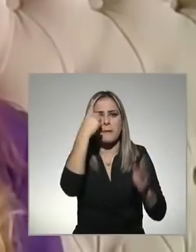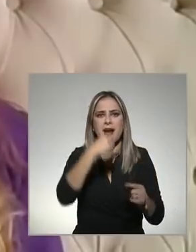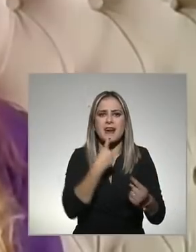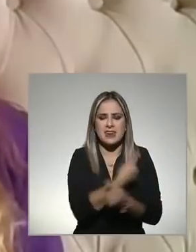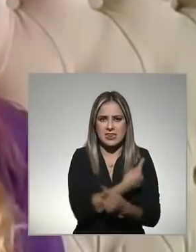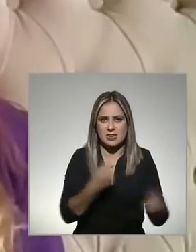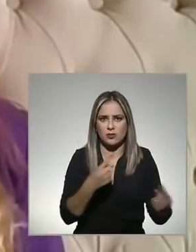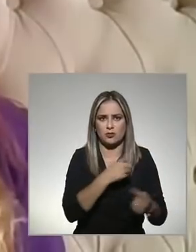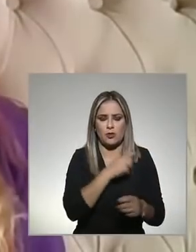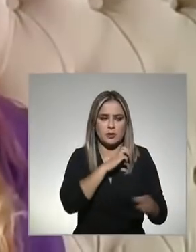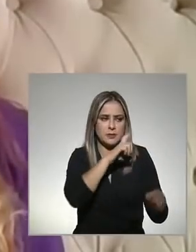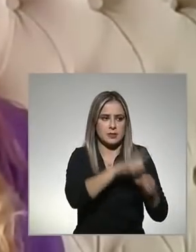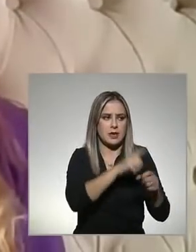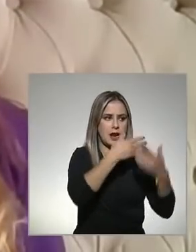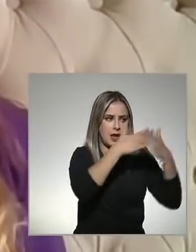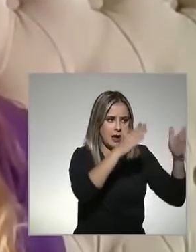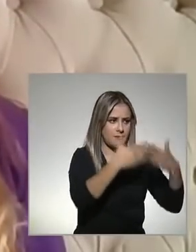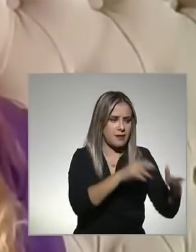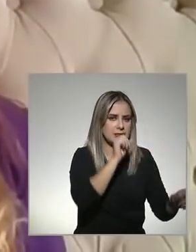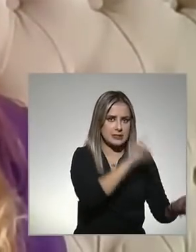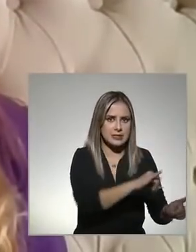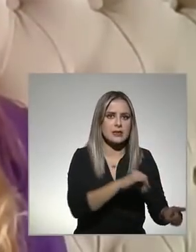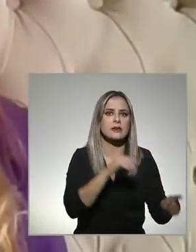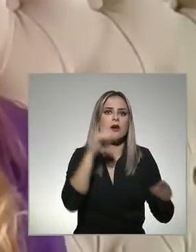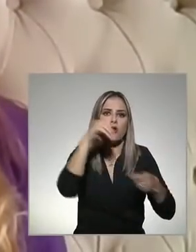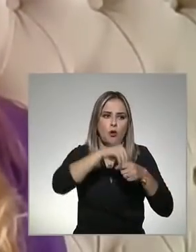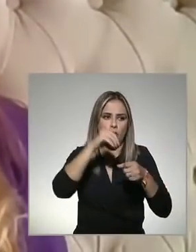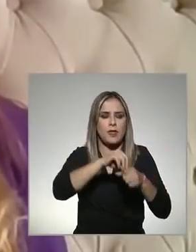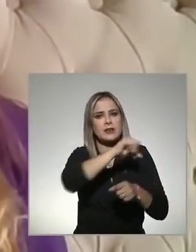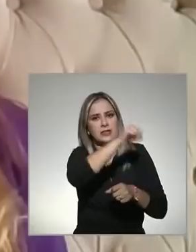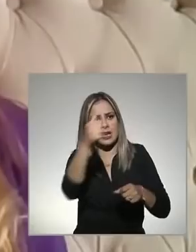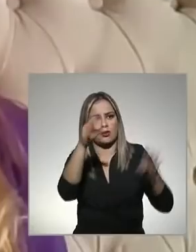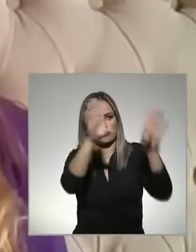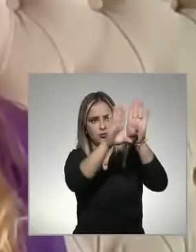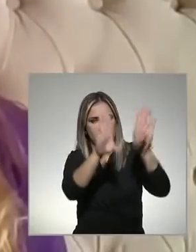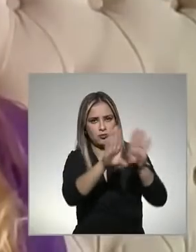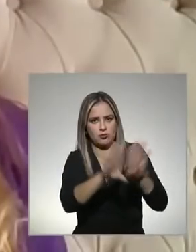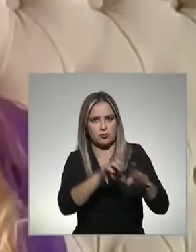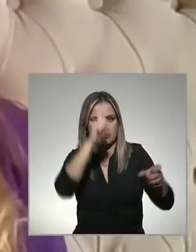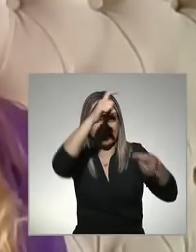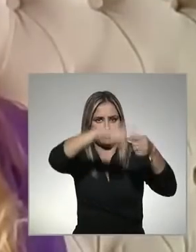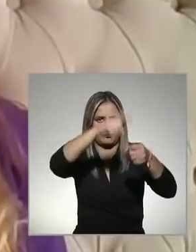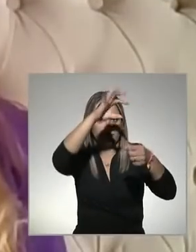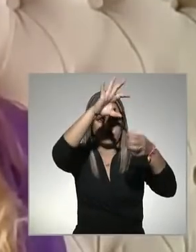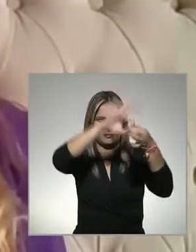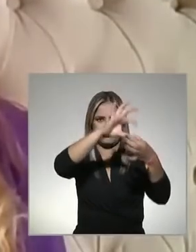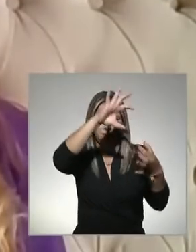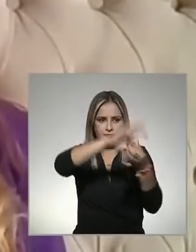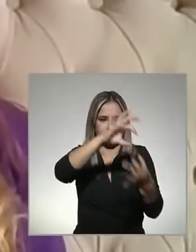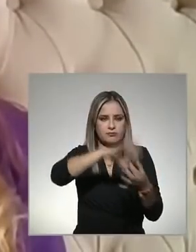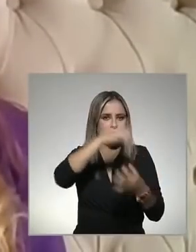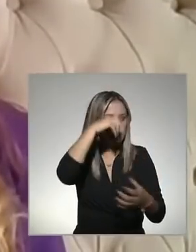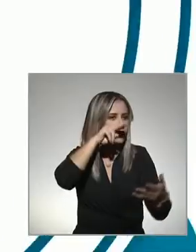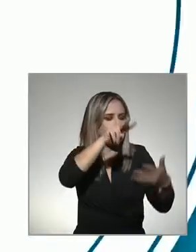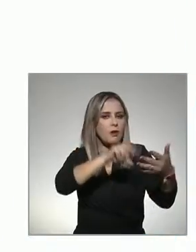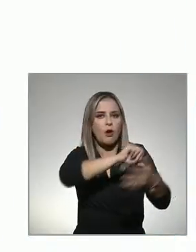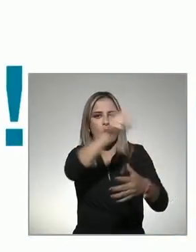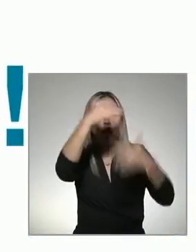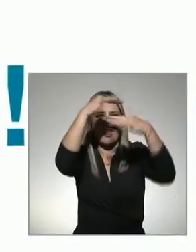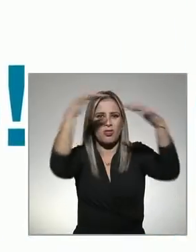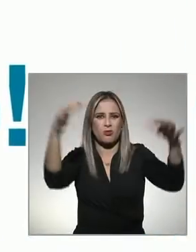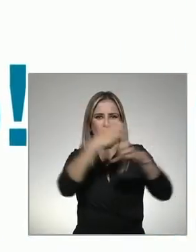en celulares, poner contraseñas. Es importante que los padres de familia o los adultos revisen el historial